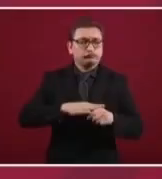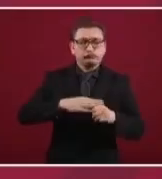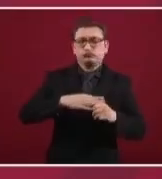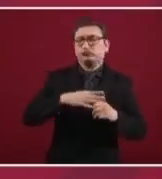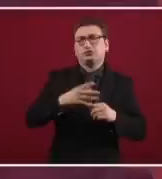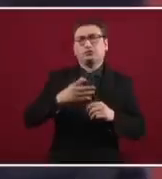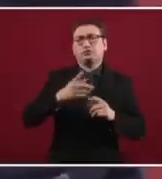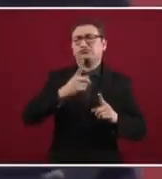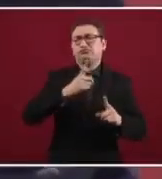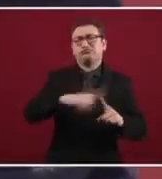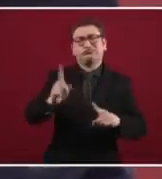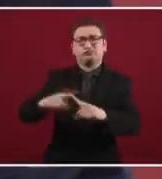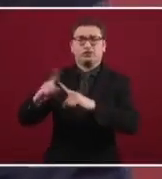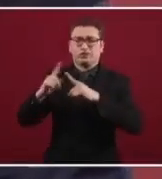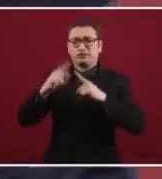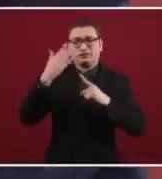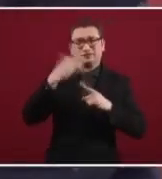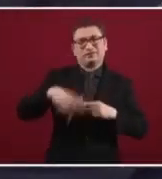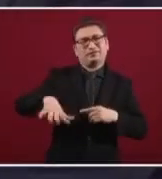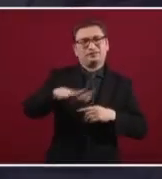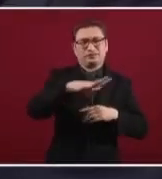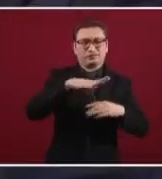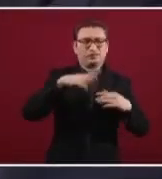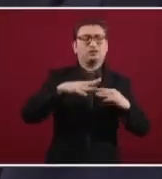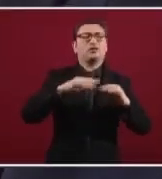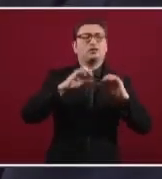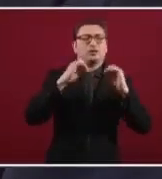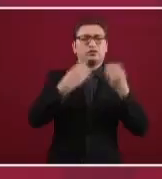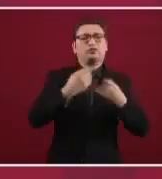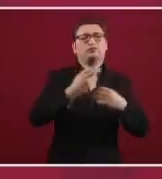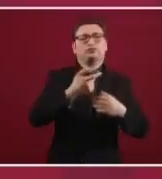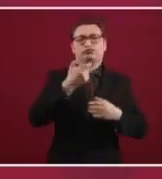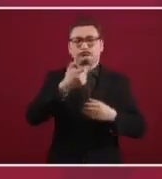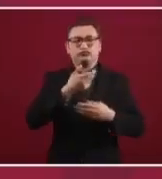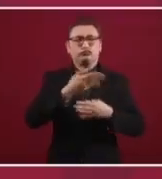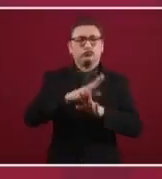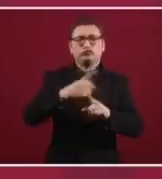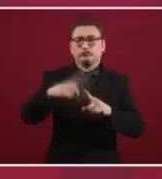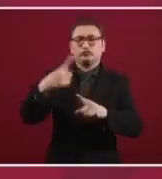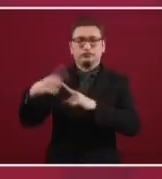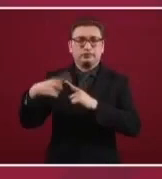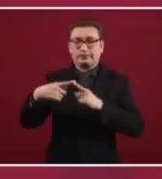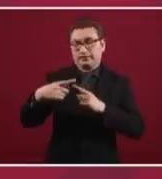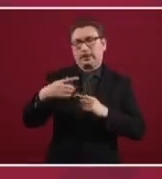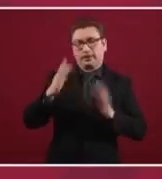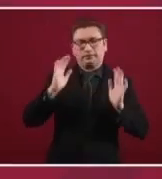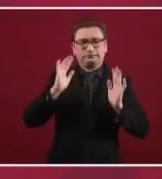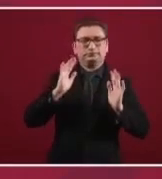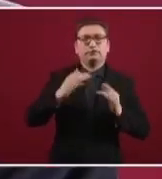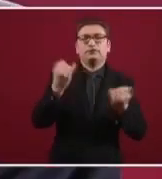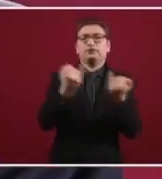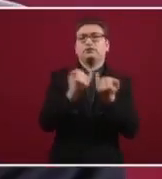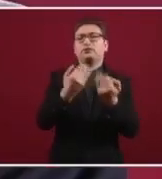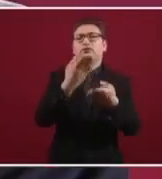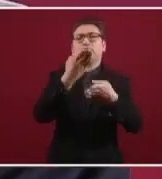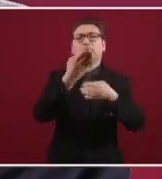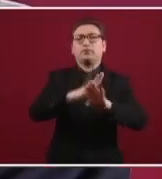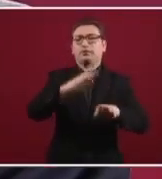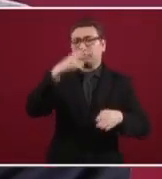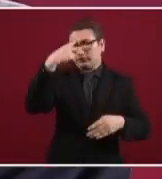decisiones que toman organismos financieros y sobre todo las decisiones que toma el Banco de